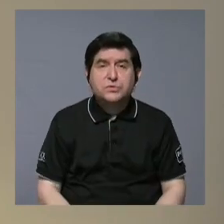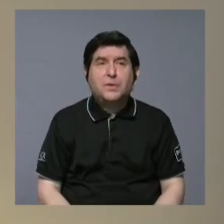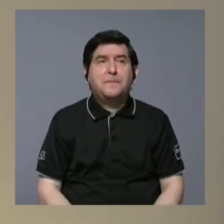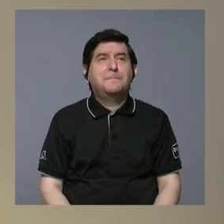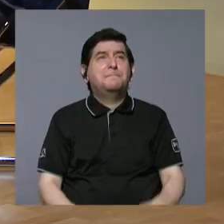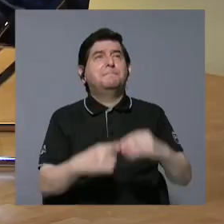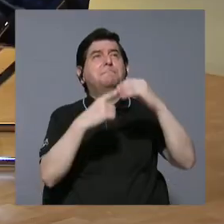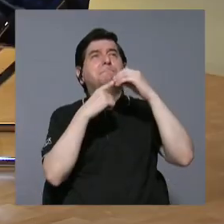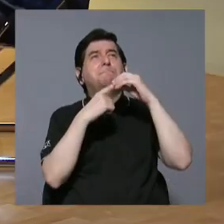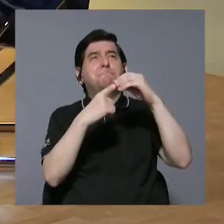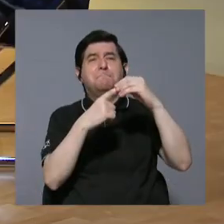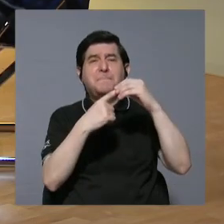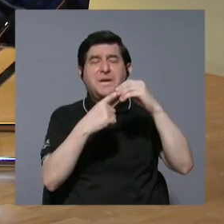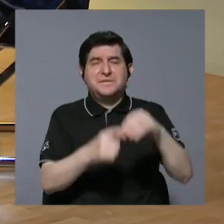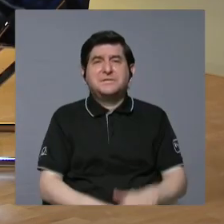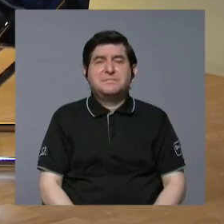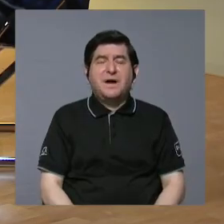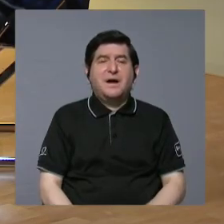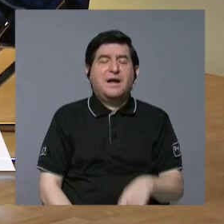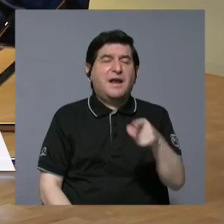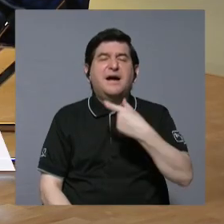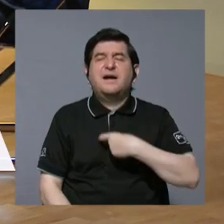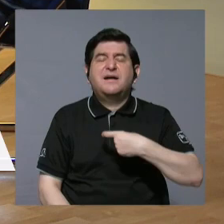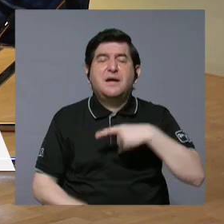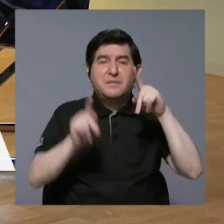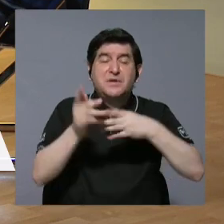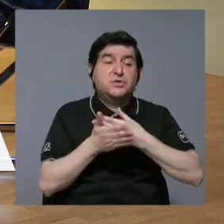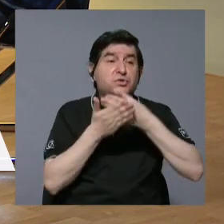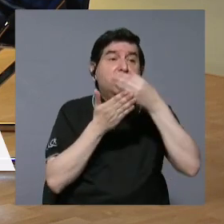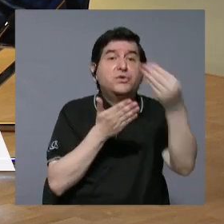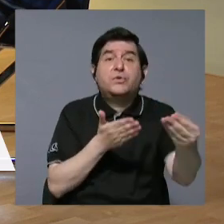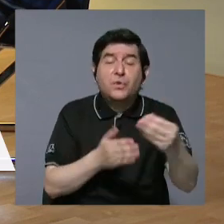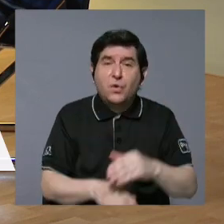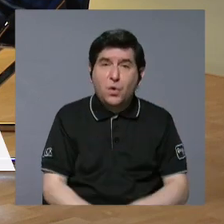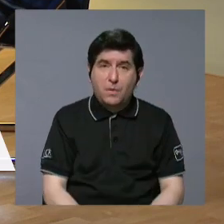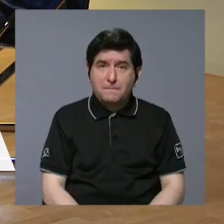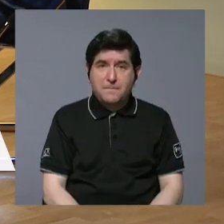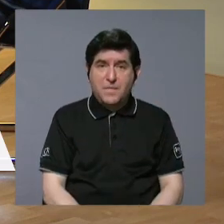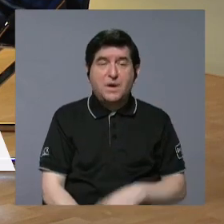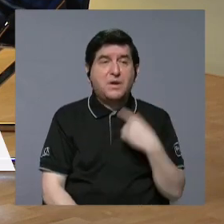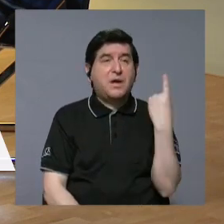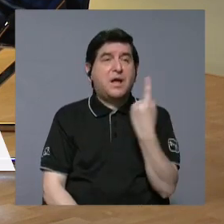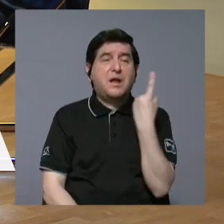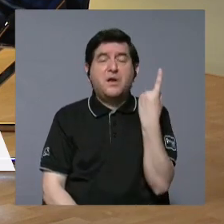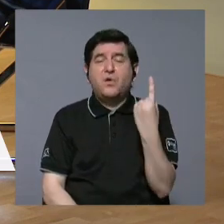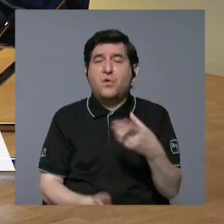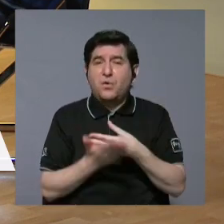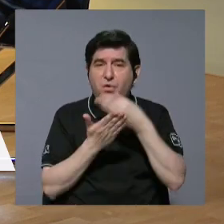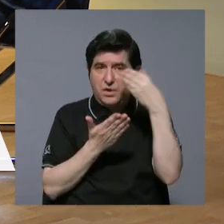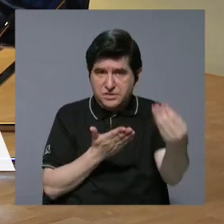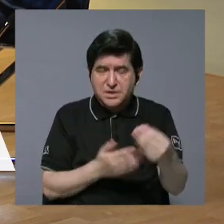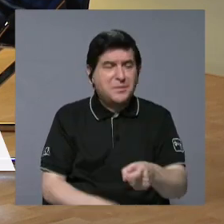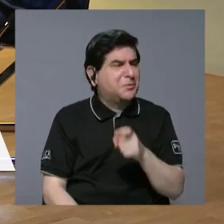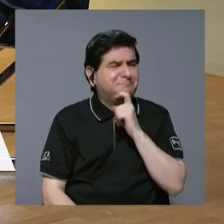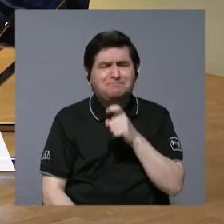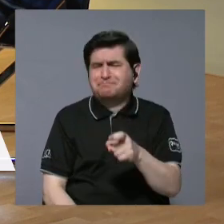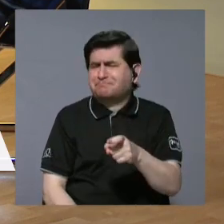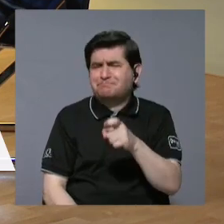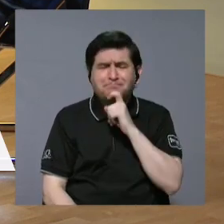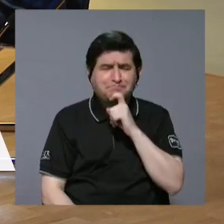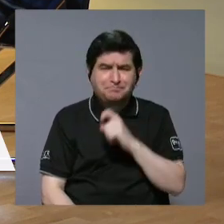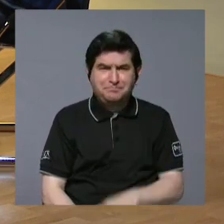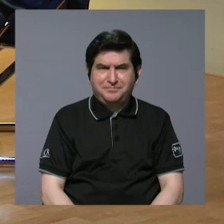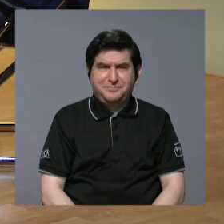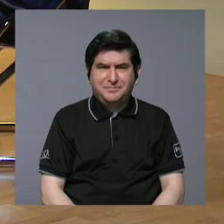básicamente a nivel de las intuiciones. La gente compra lo que siempre compró y difícilmente